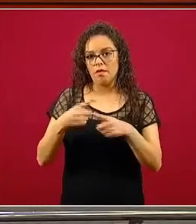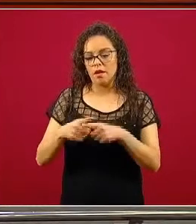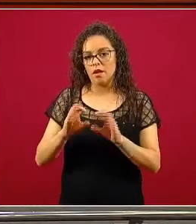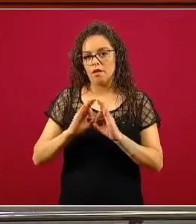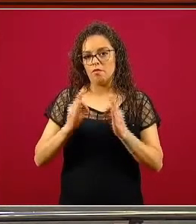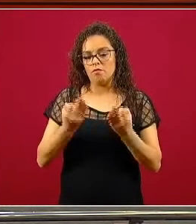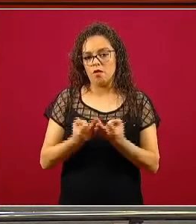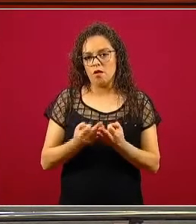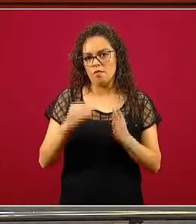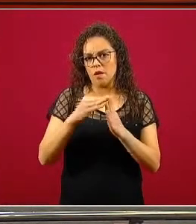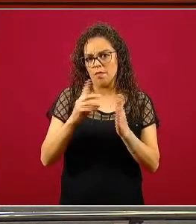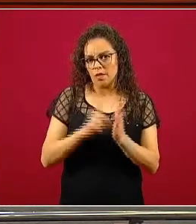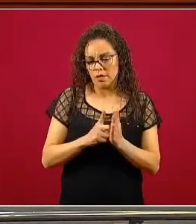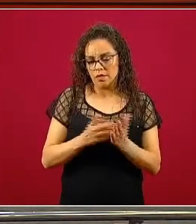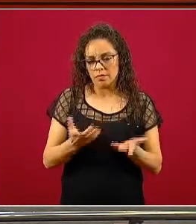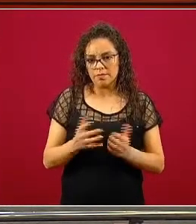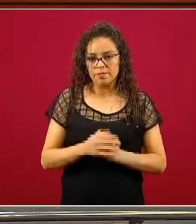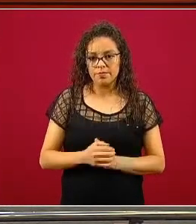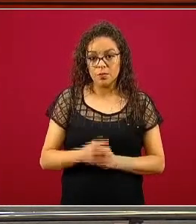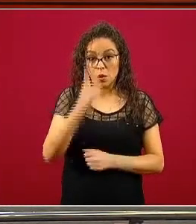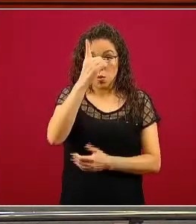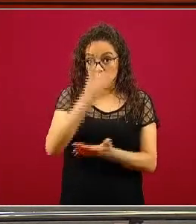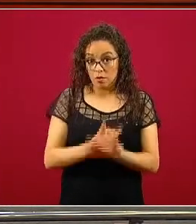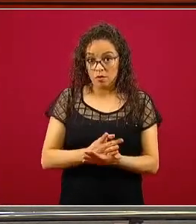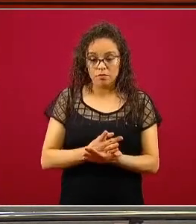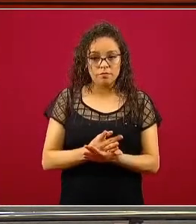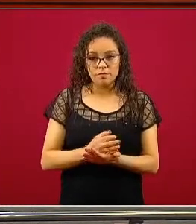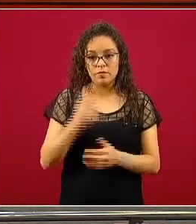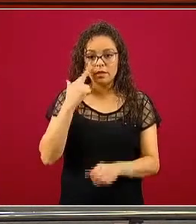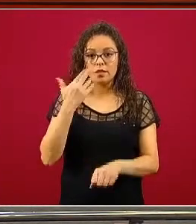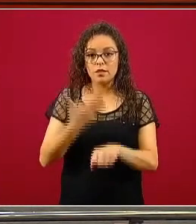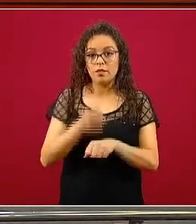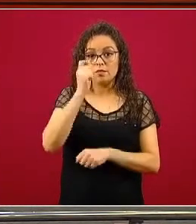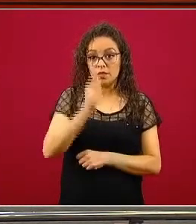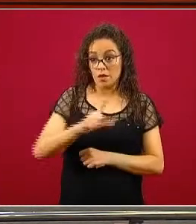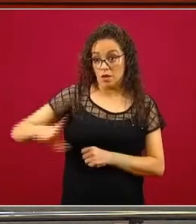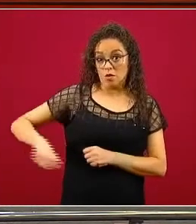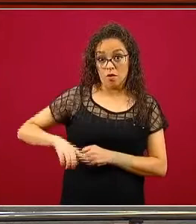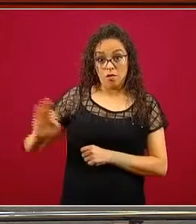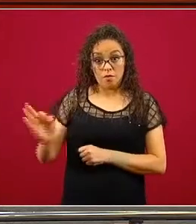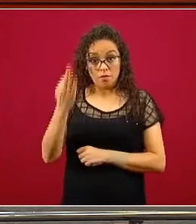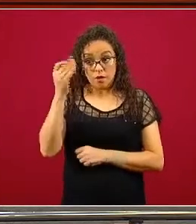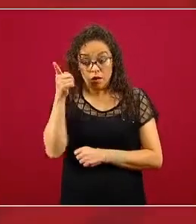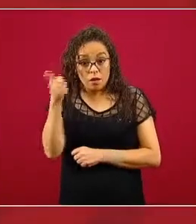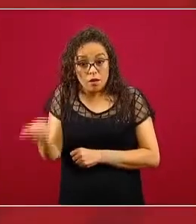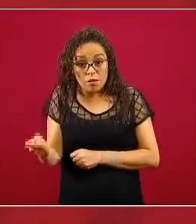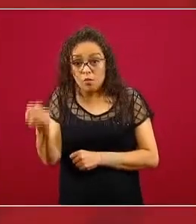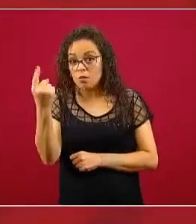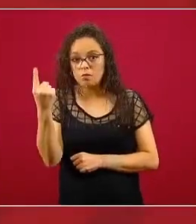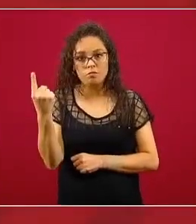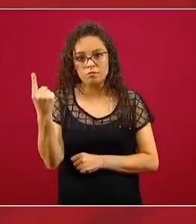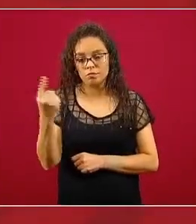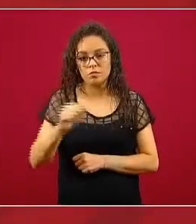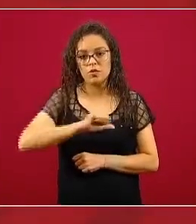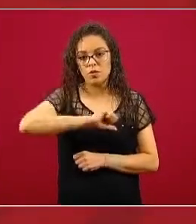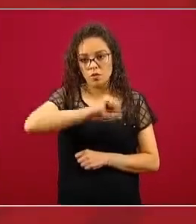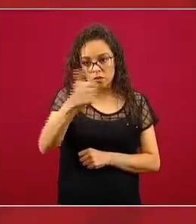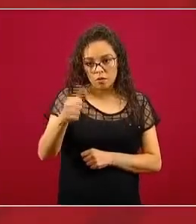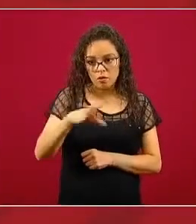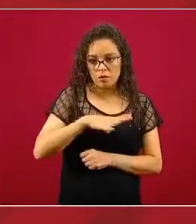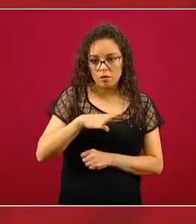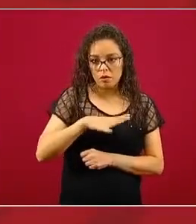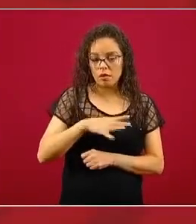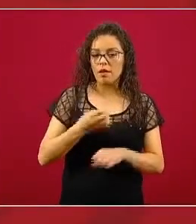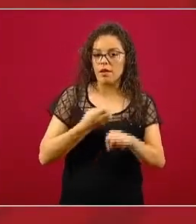no son necesariamente ni único ni una responsabilidad del gobierno federal solamente, también existen mecanismos a